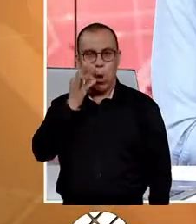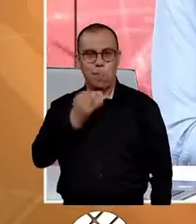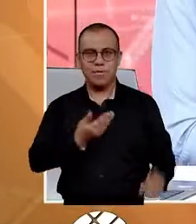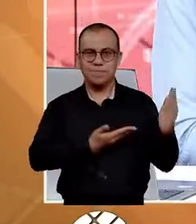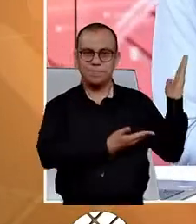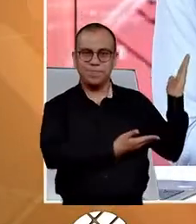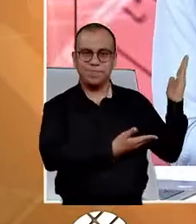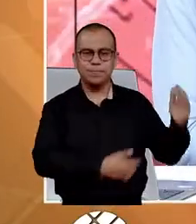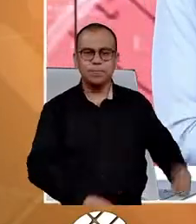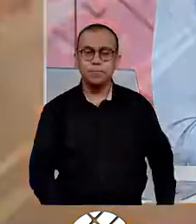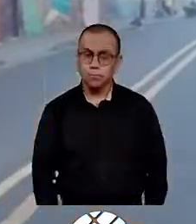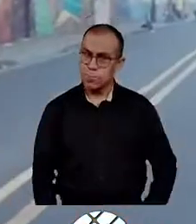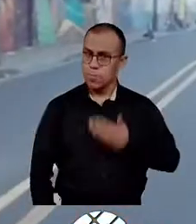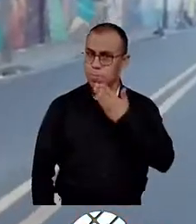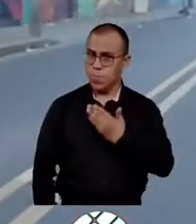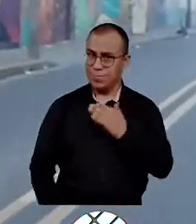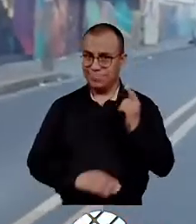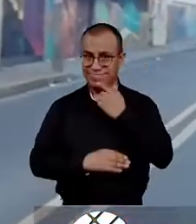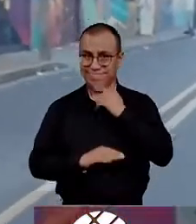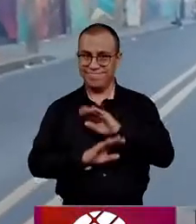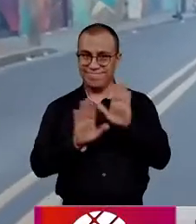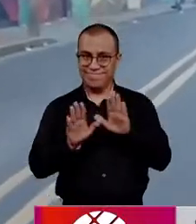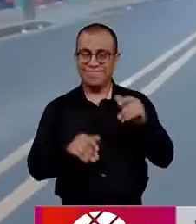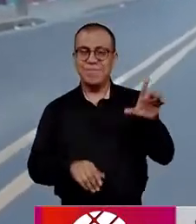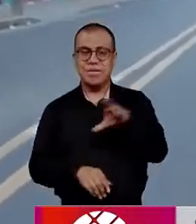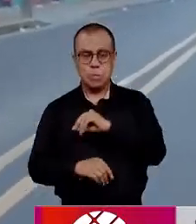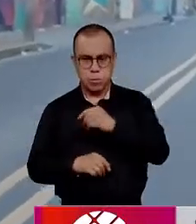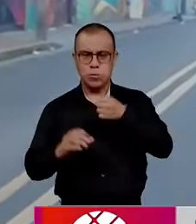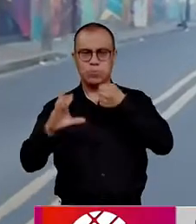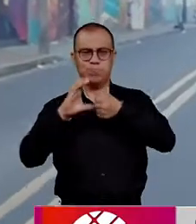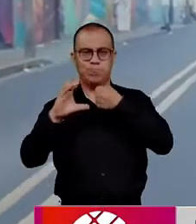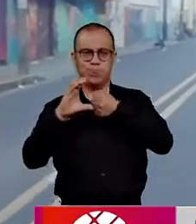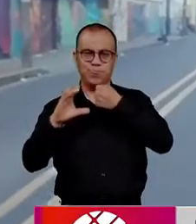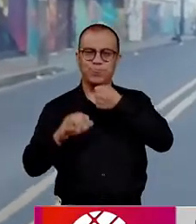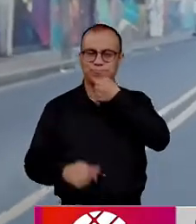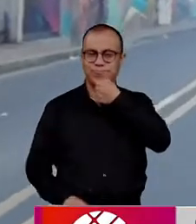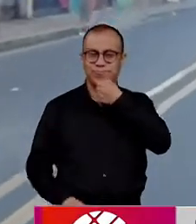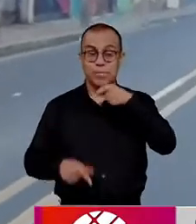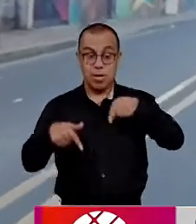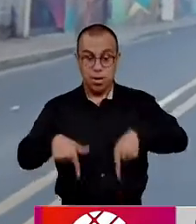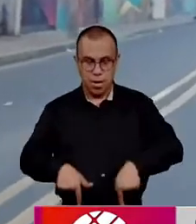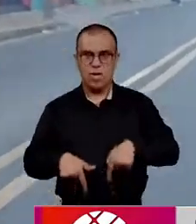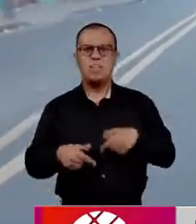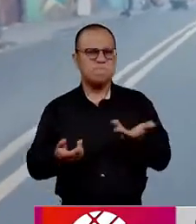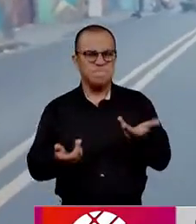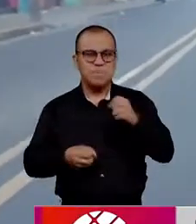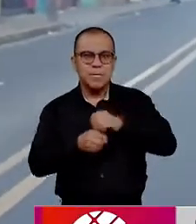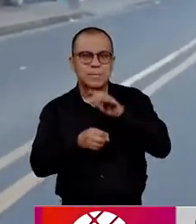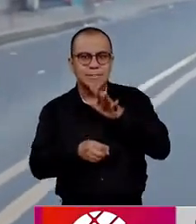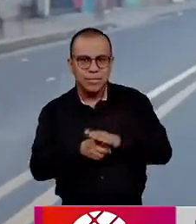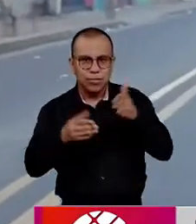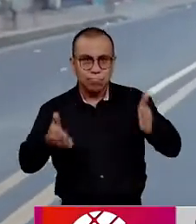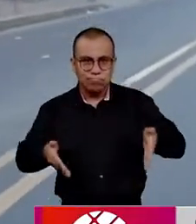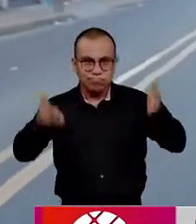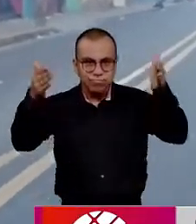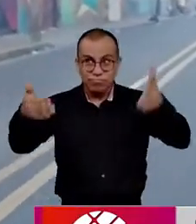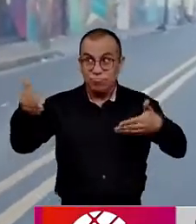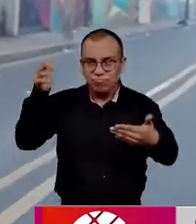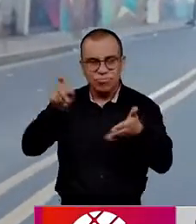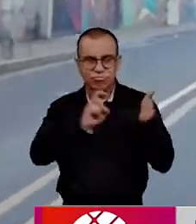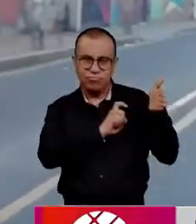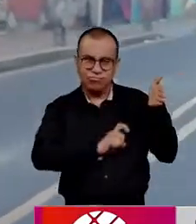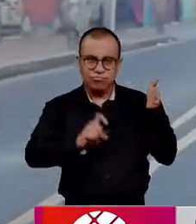Así es, muy buen día a todos los que se conectan a través de Noticias Capital. Los saludo desde Distrito Graffiti, en la localidad de Puente